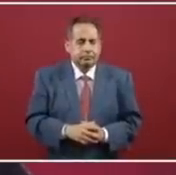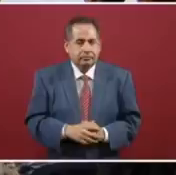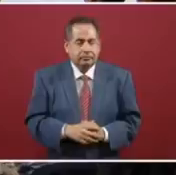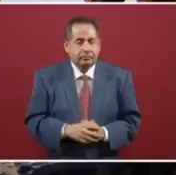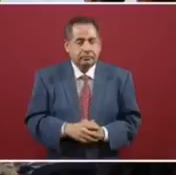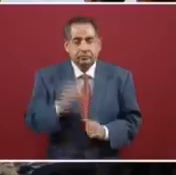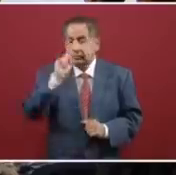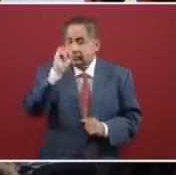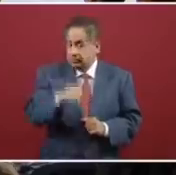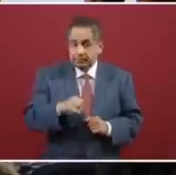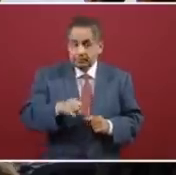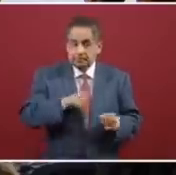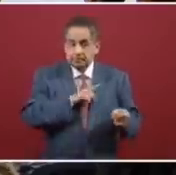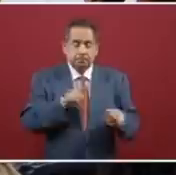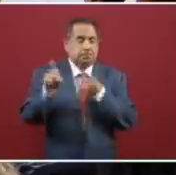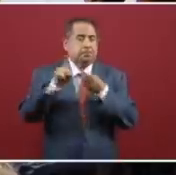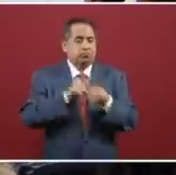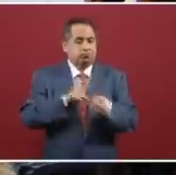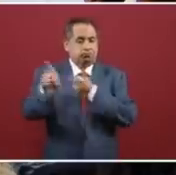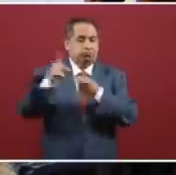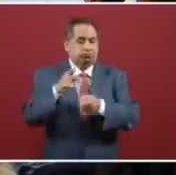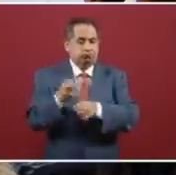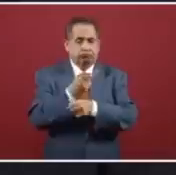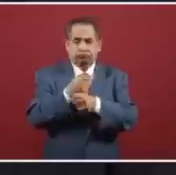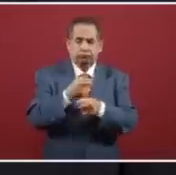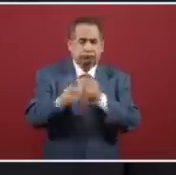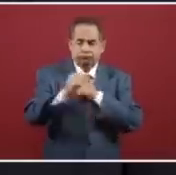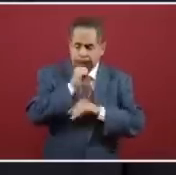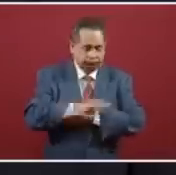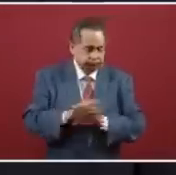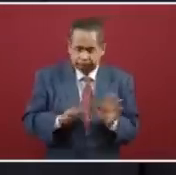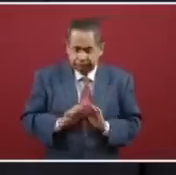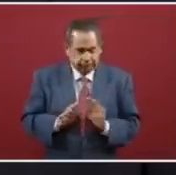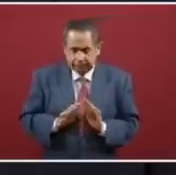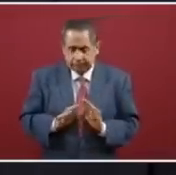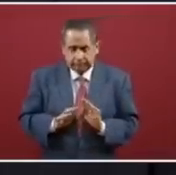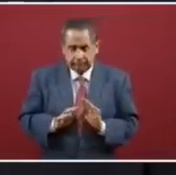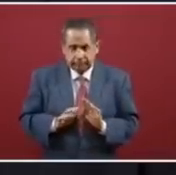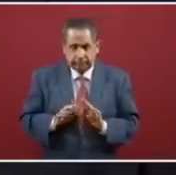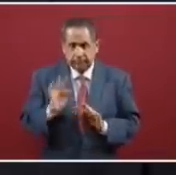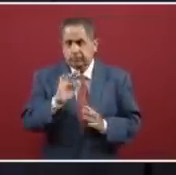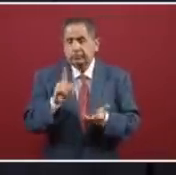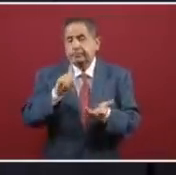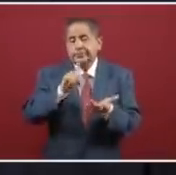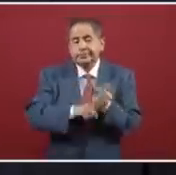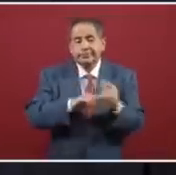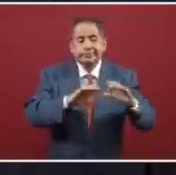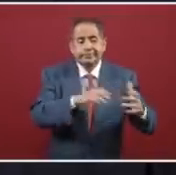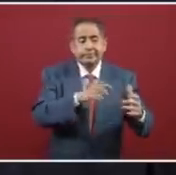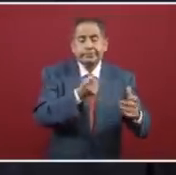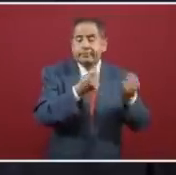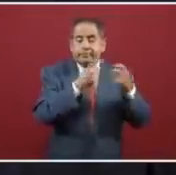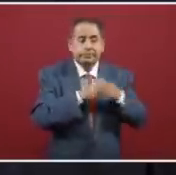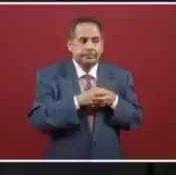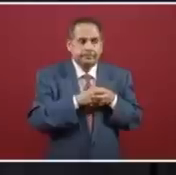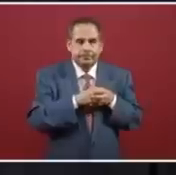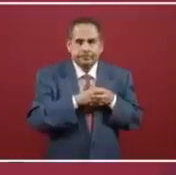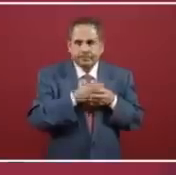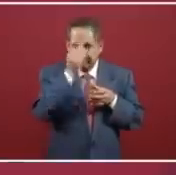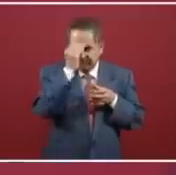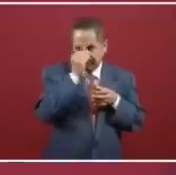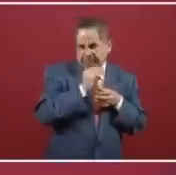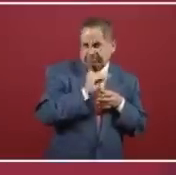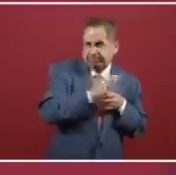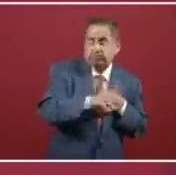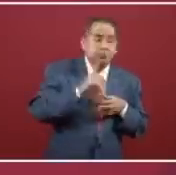sin insultar pero puede estar ocurriendo también blot entonces